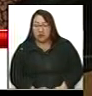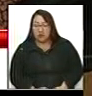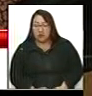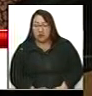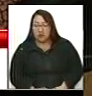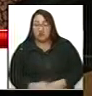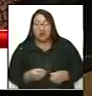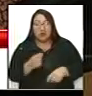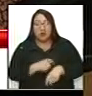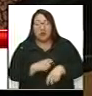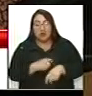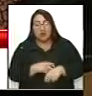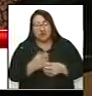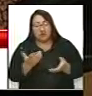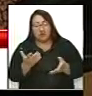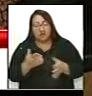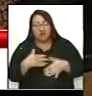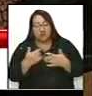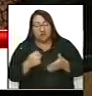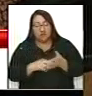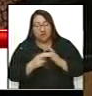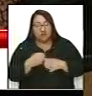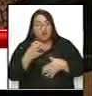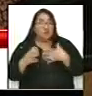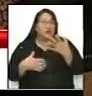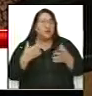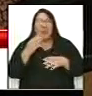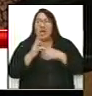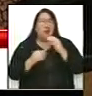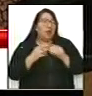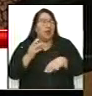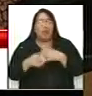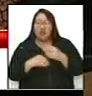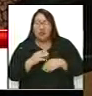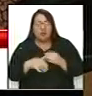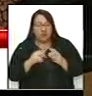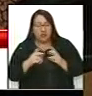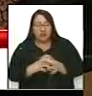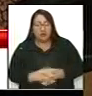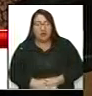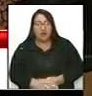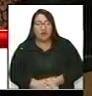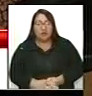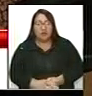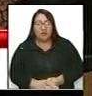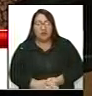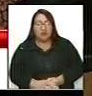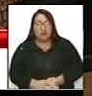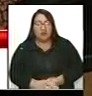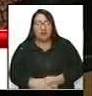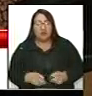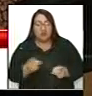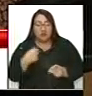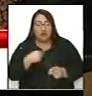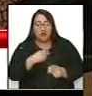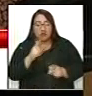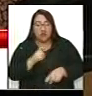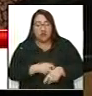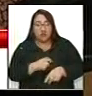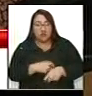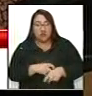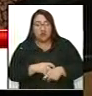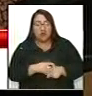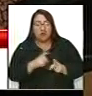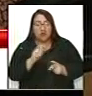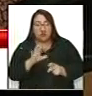un factor de tiempo y que realmente nos emocionamos y apasionamos con todo este tema. Uno es que tengamos un tiempo